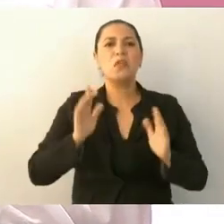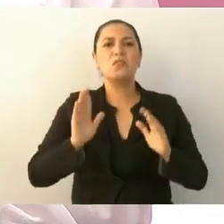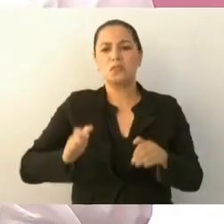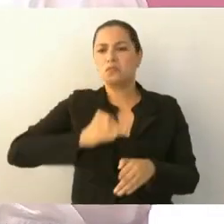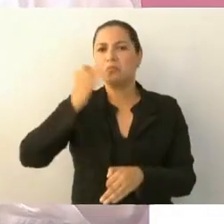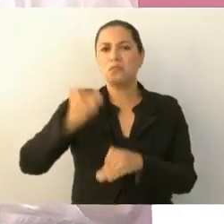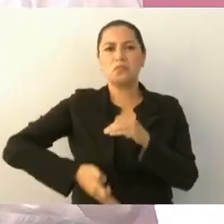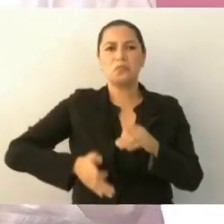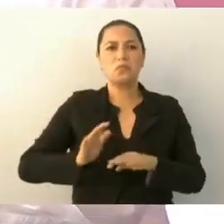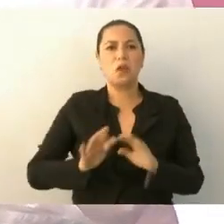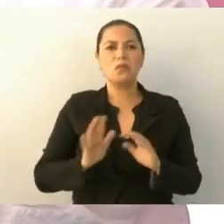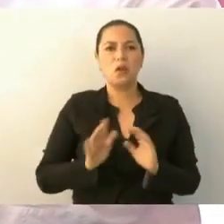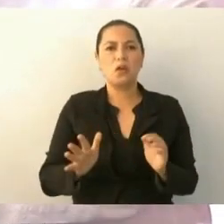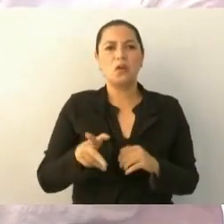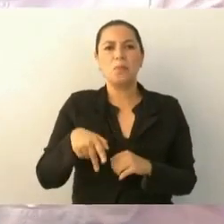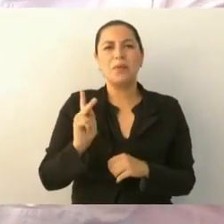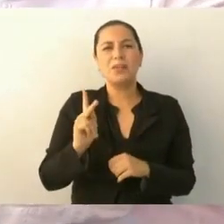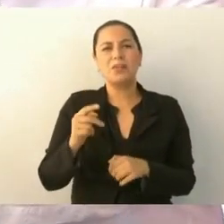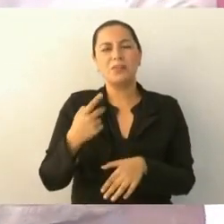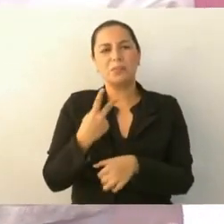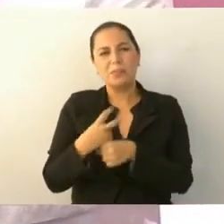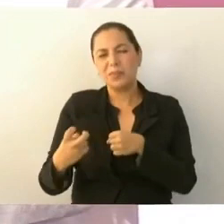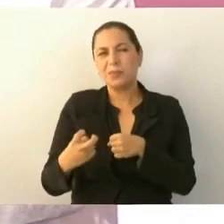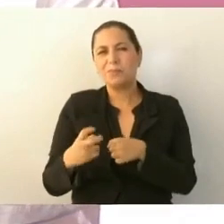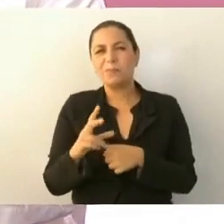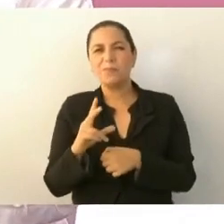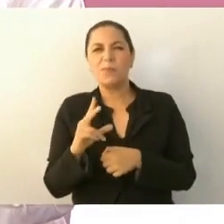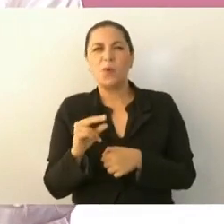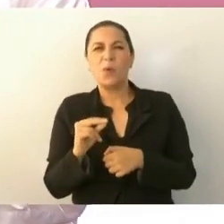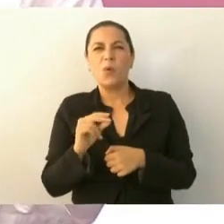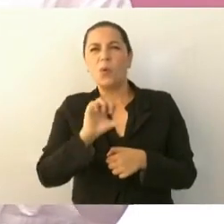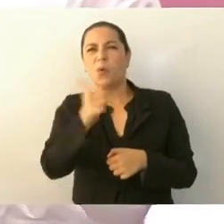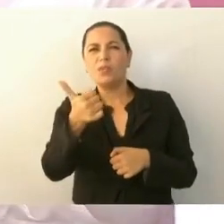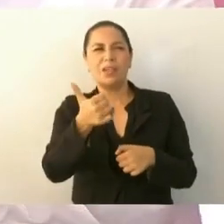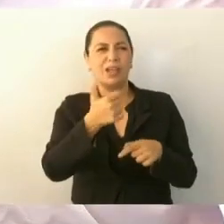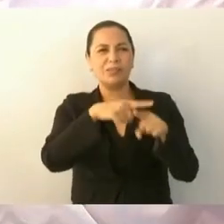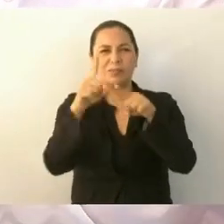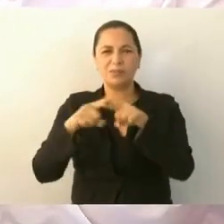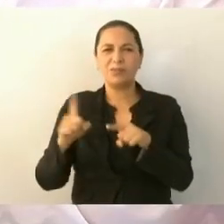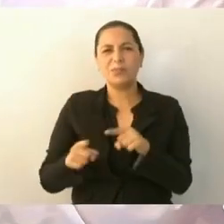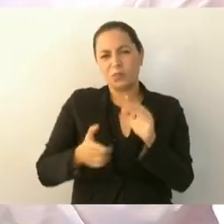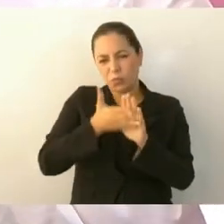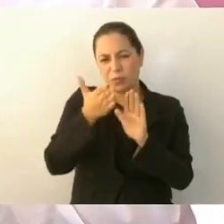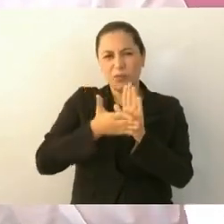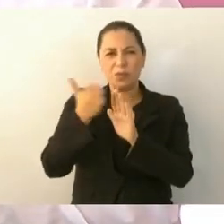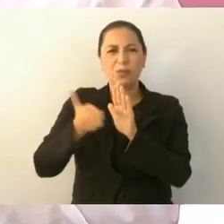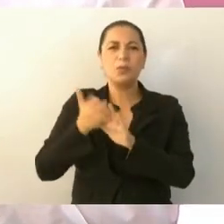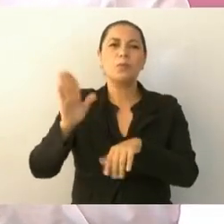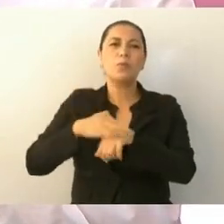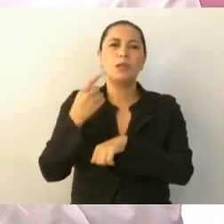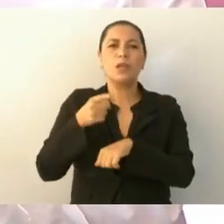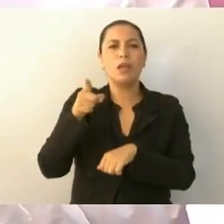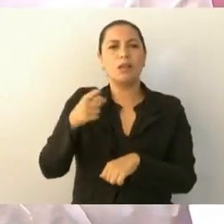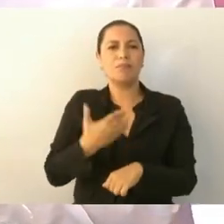no lo volviera a invitar a ninguna obra donde el